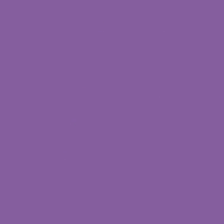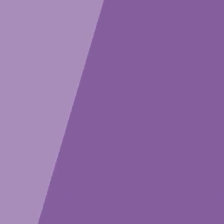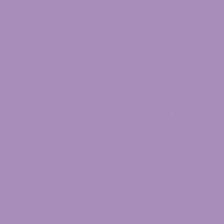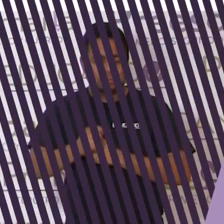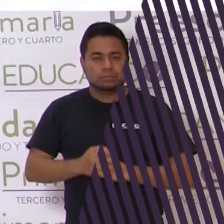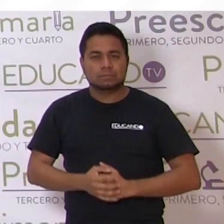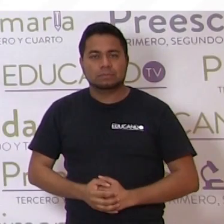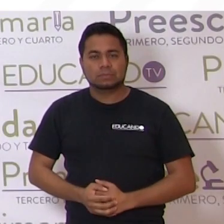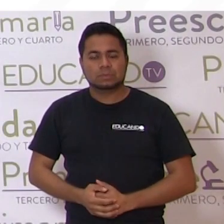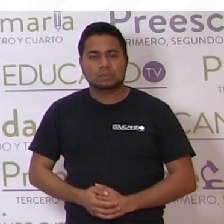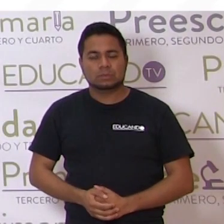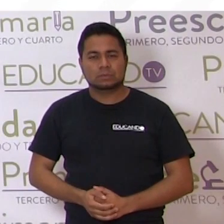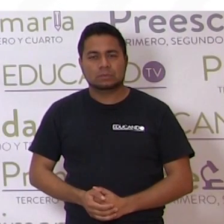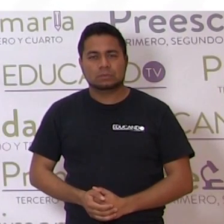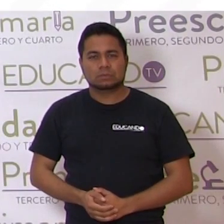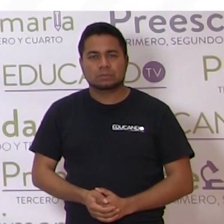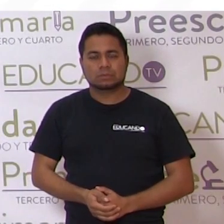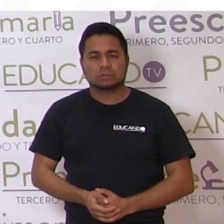favor.